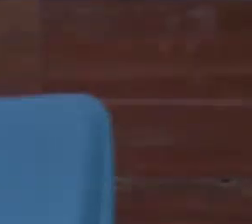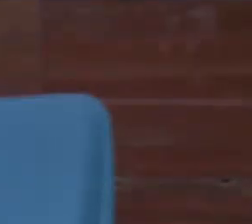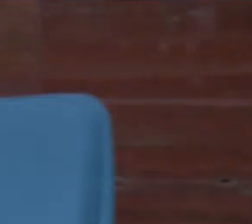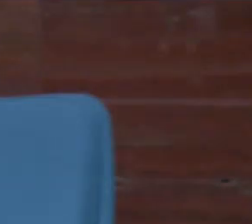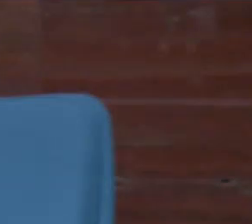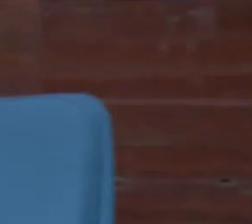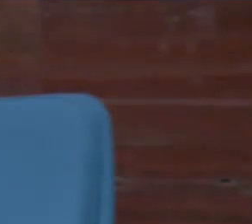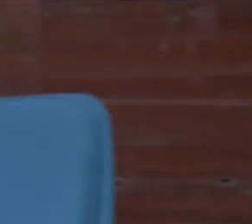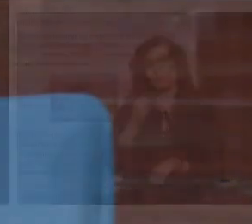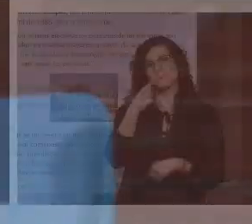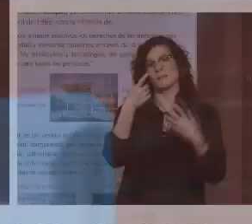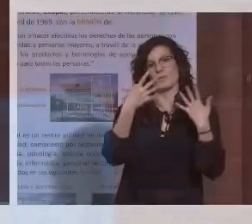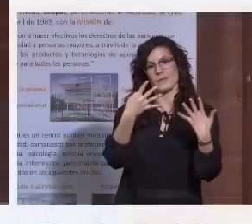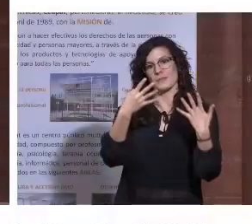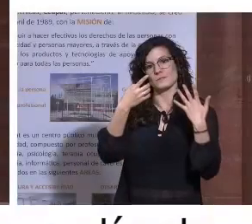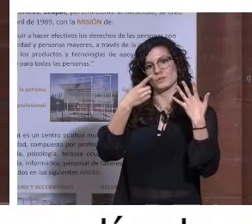de